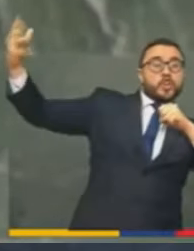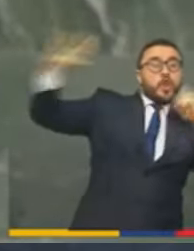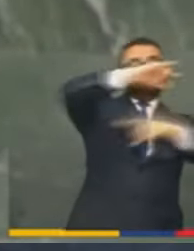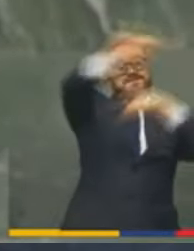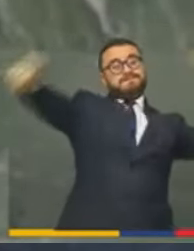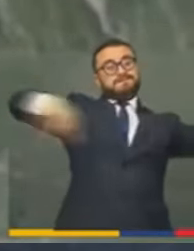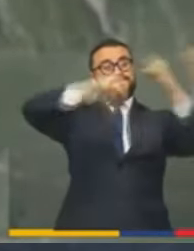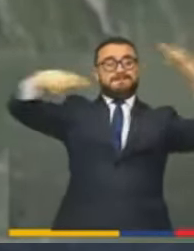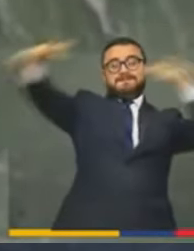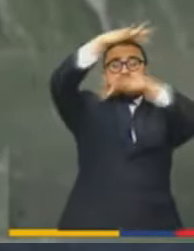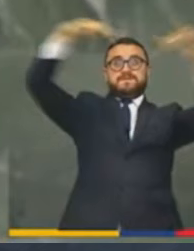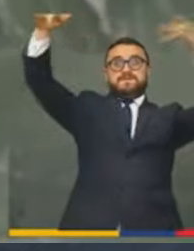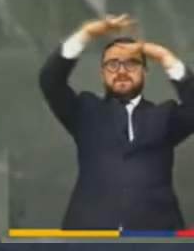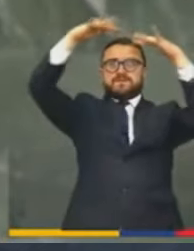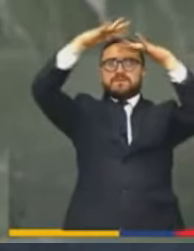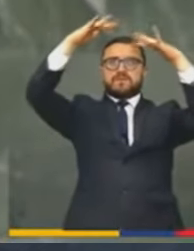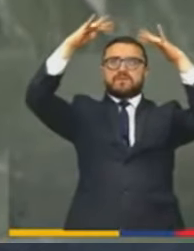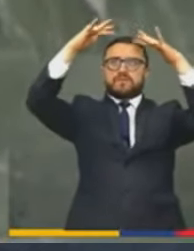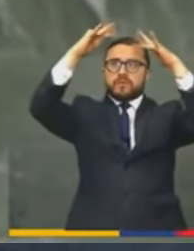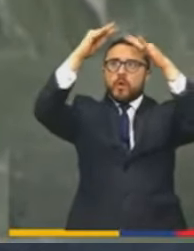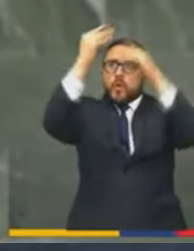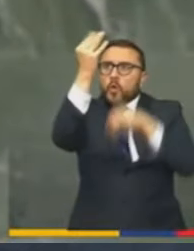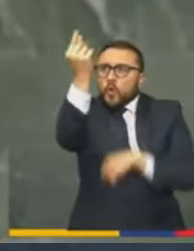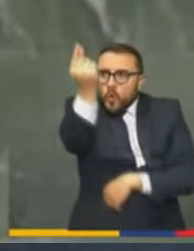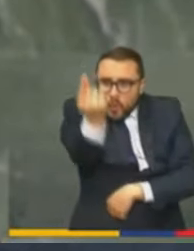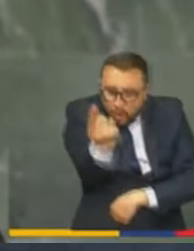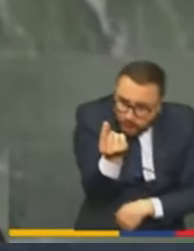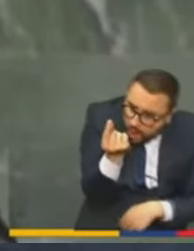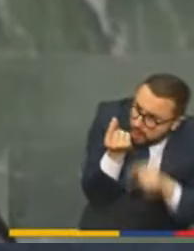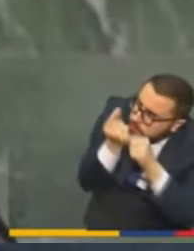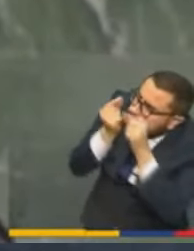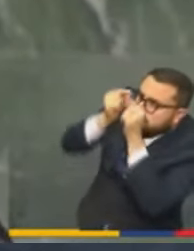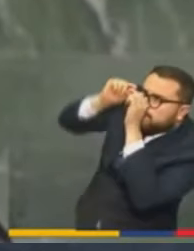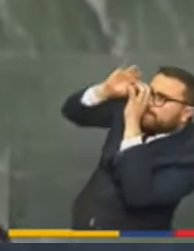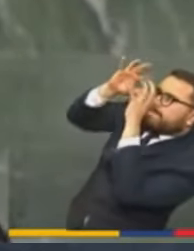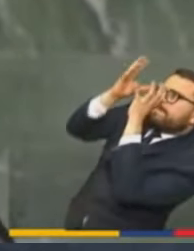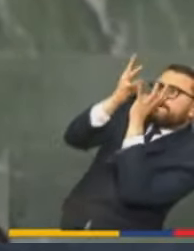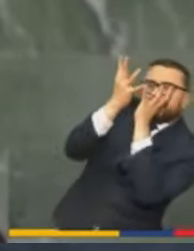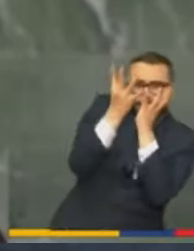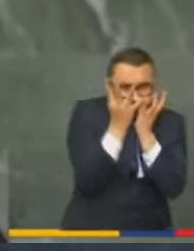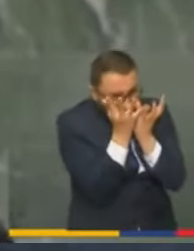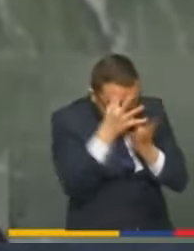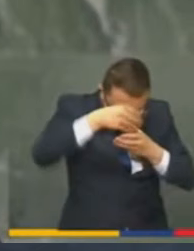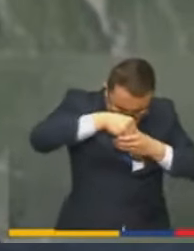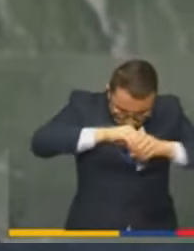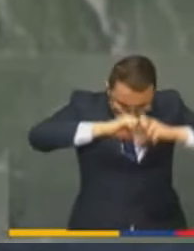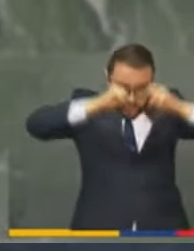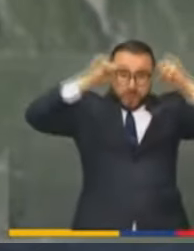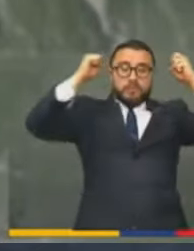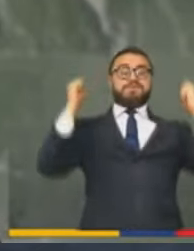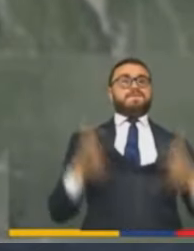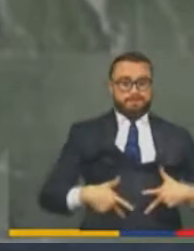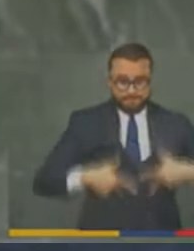del universo, y se llama Tierra. Y en ella hay una vida superior, que es la vida inteligente,